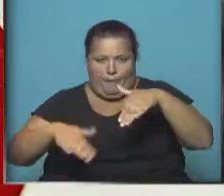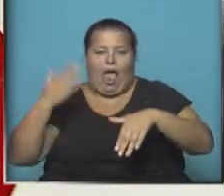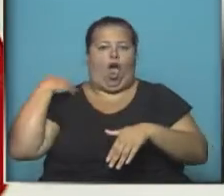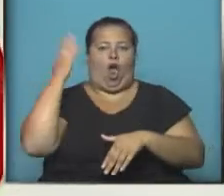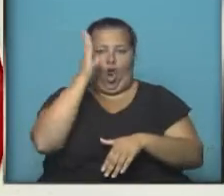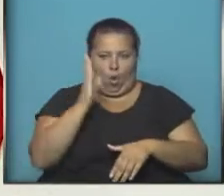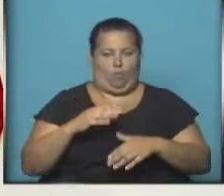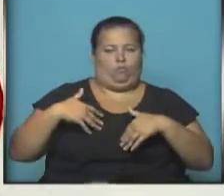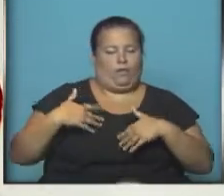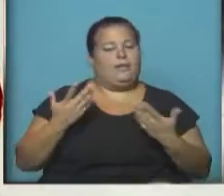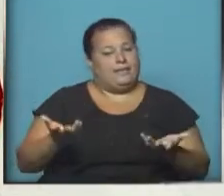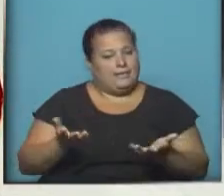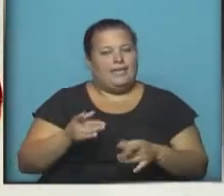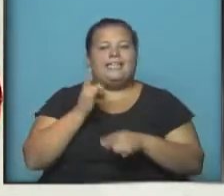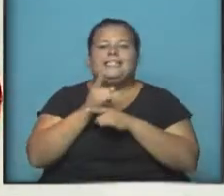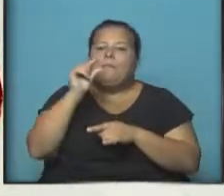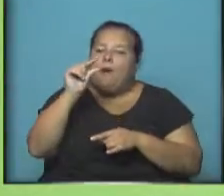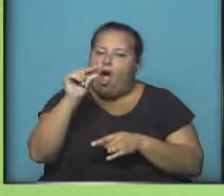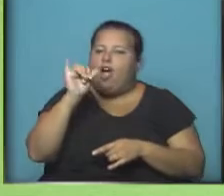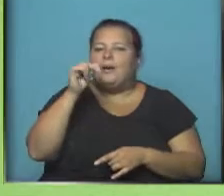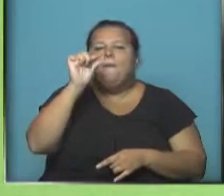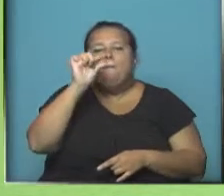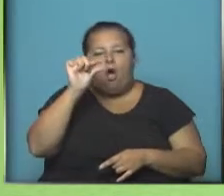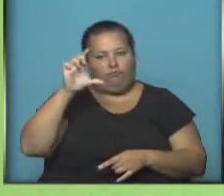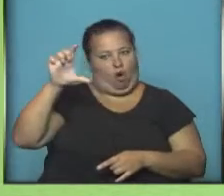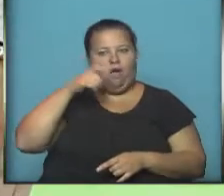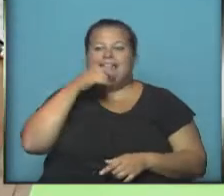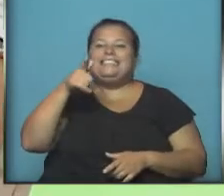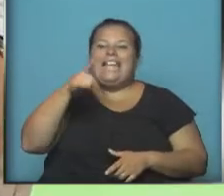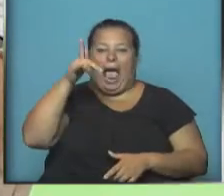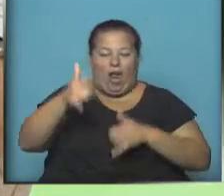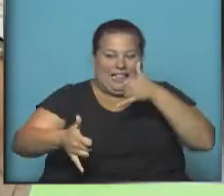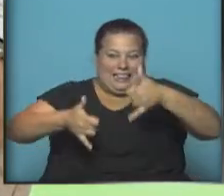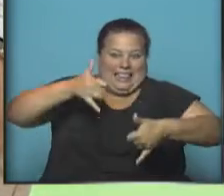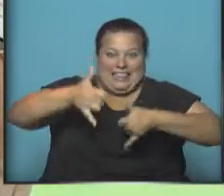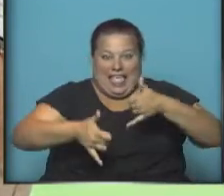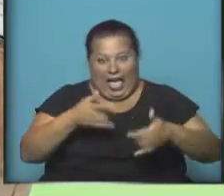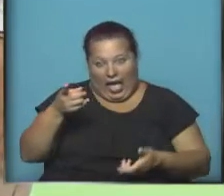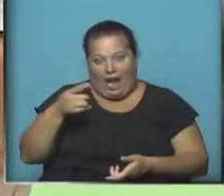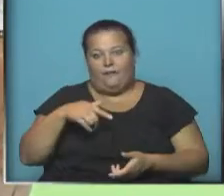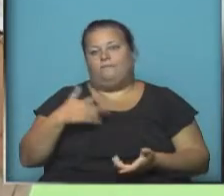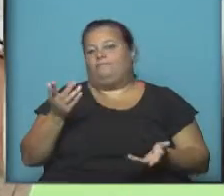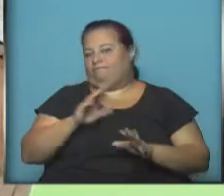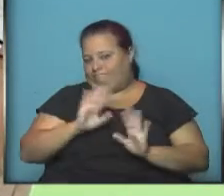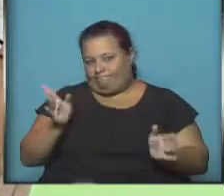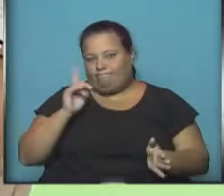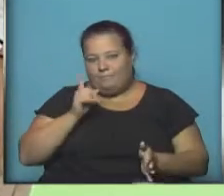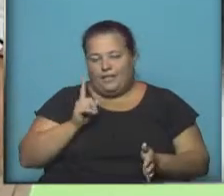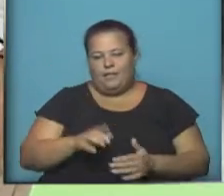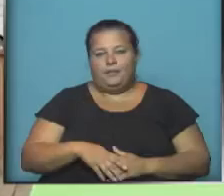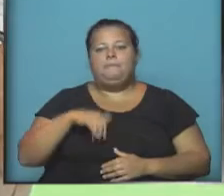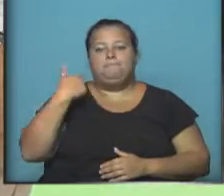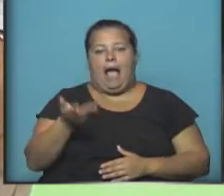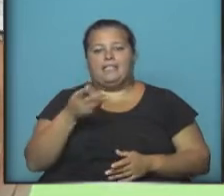columna, la postura, o sea... Siempre un poquito. Un poco de taco. O sea, ya usar esos tacos tan importantes, tan altos, obviamente que genera